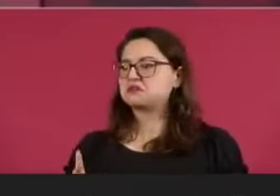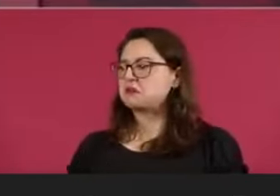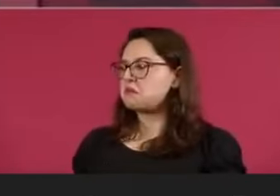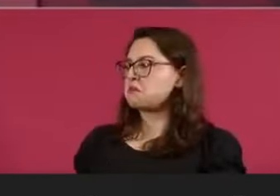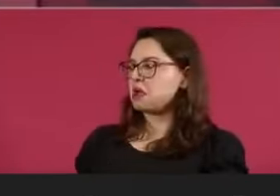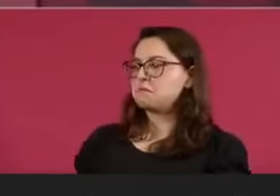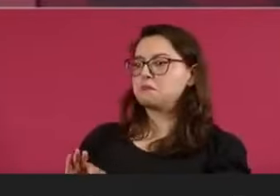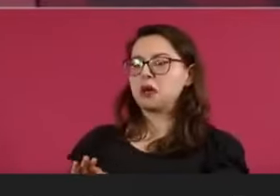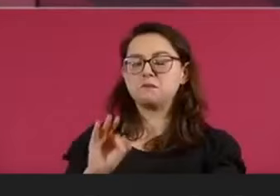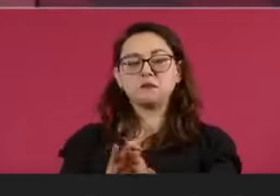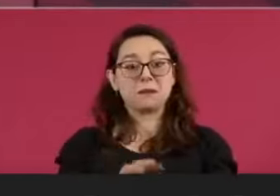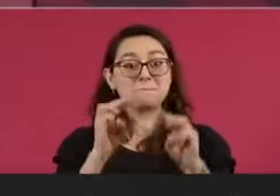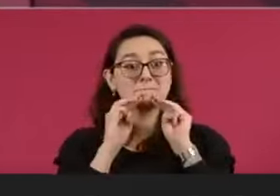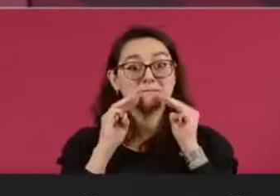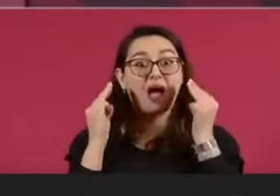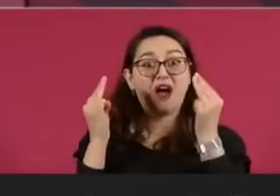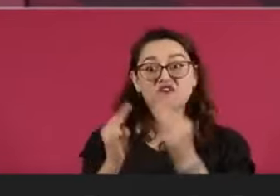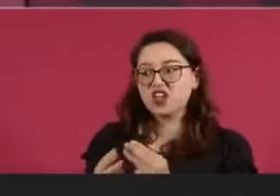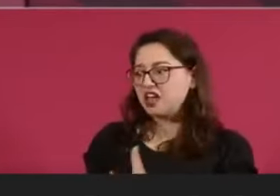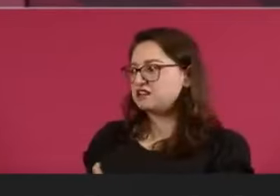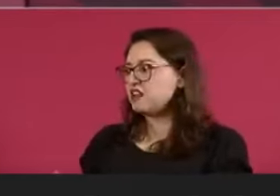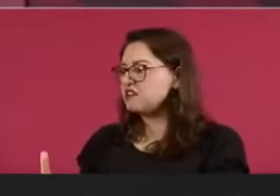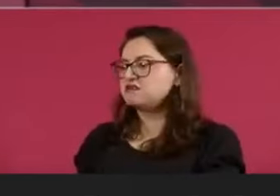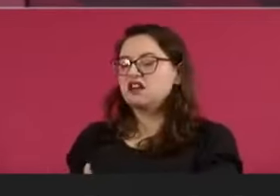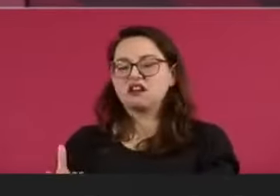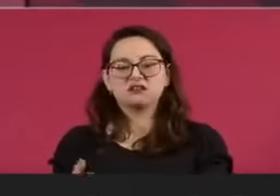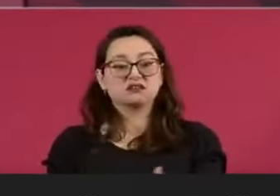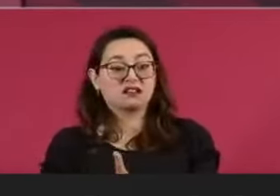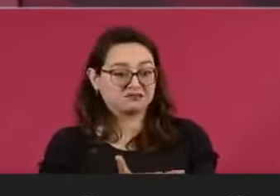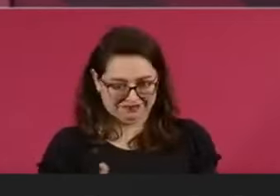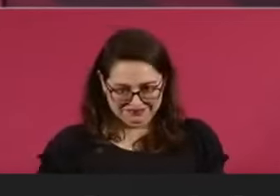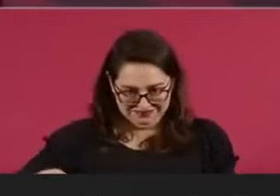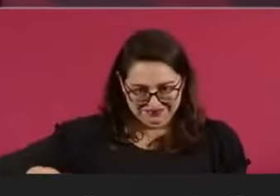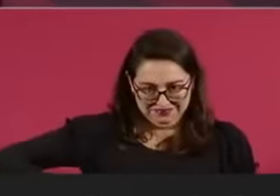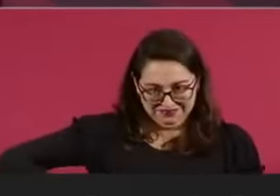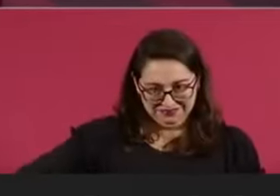otorgando libertades a delincuentes, como estos casos.